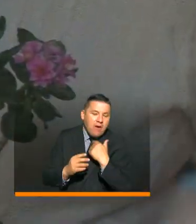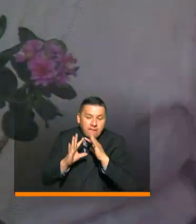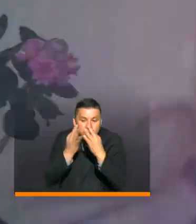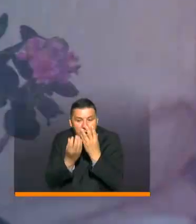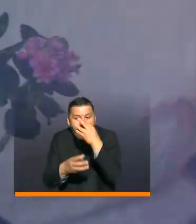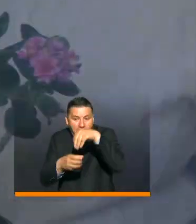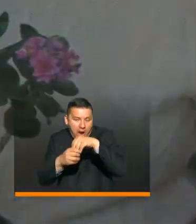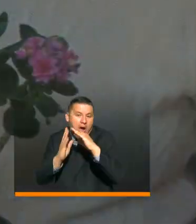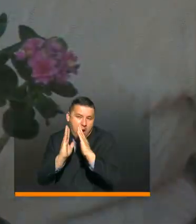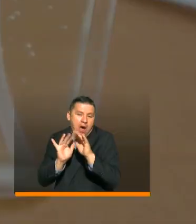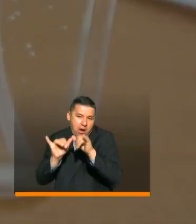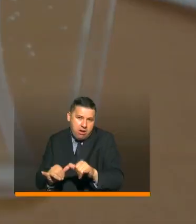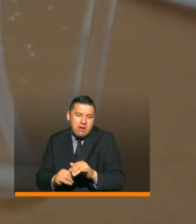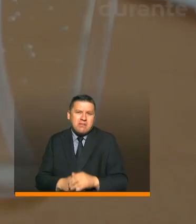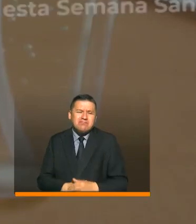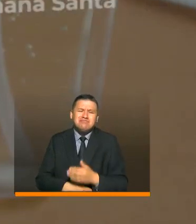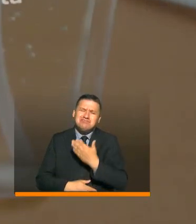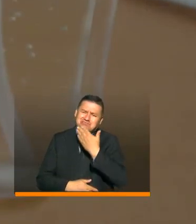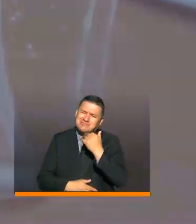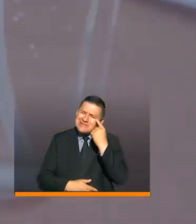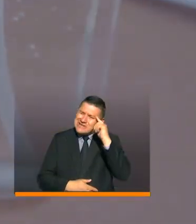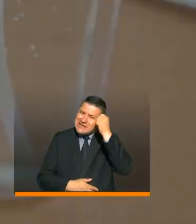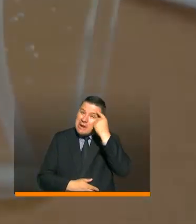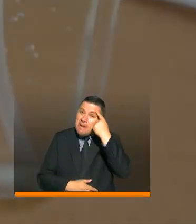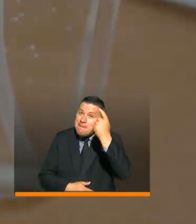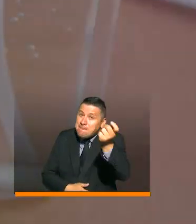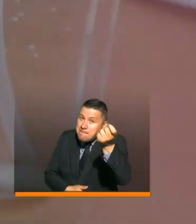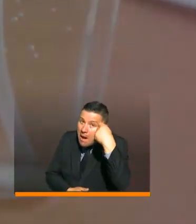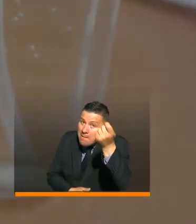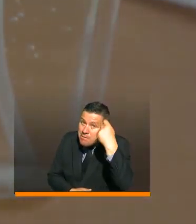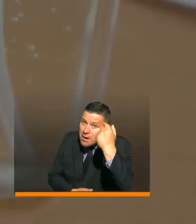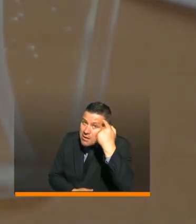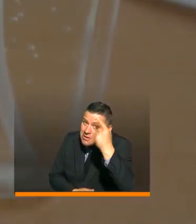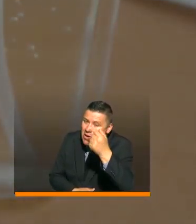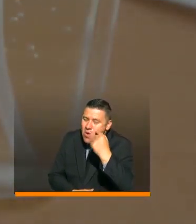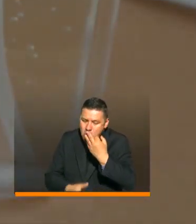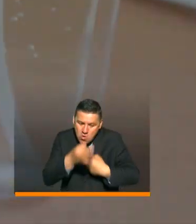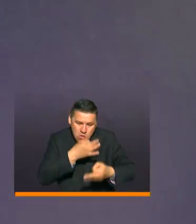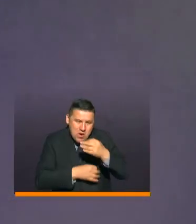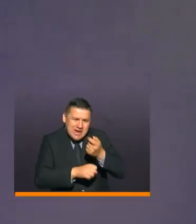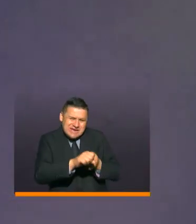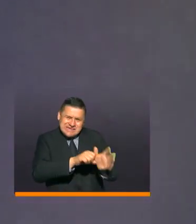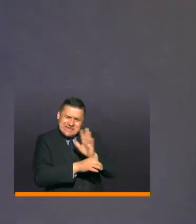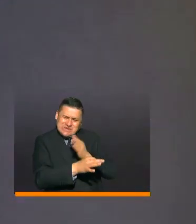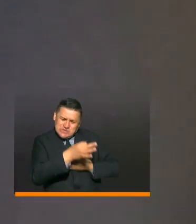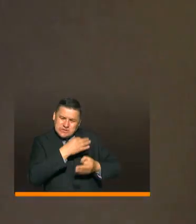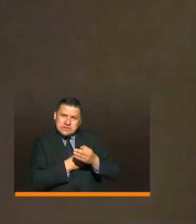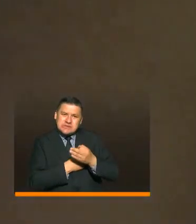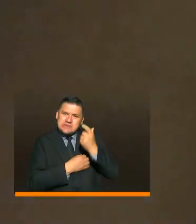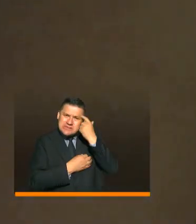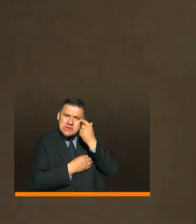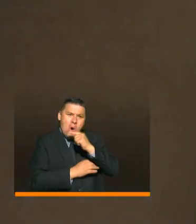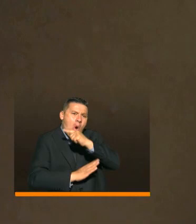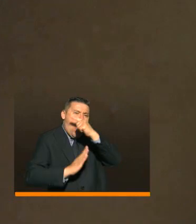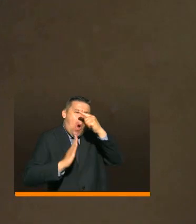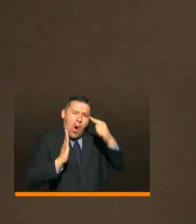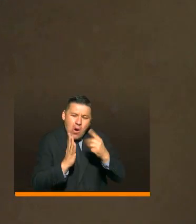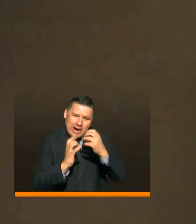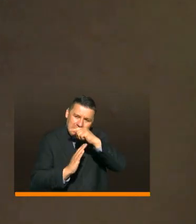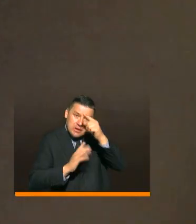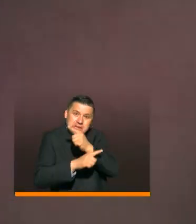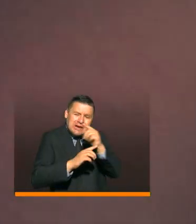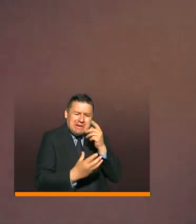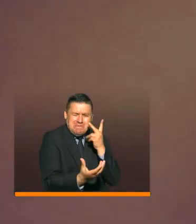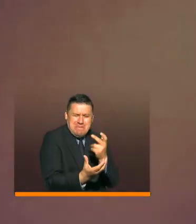al relajar las medidas. Recuerde que aún debemos continuar cuidándonos del COVID-19 y completar su esquema de vacunación durante esta